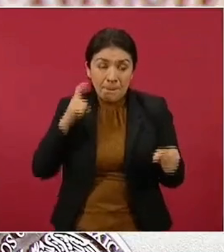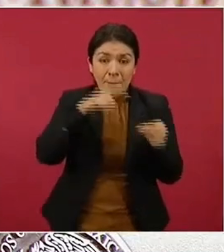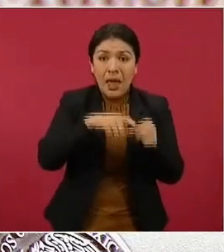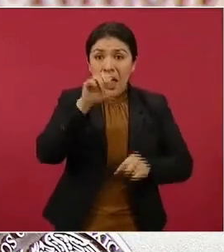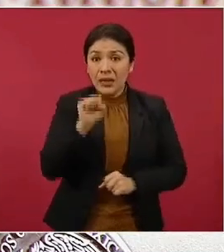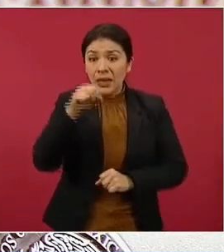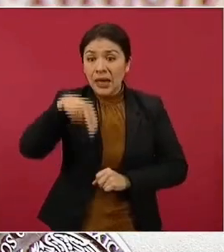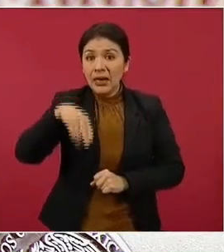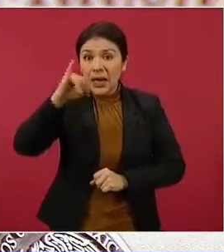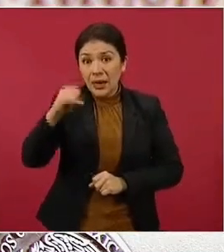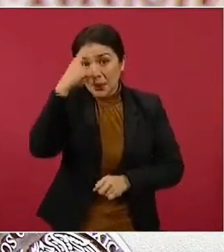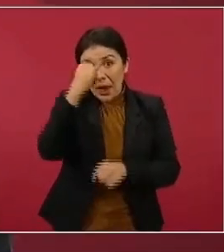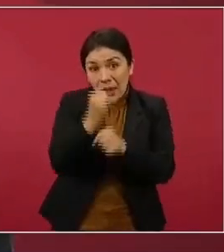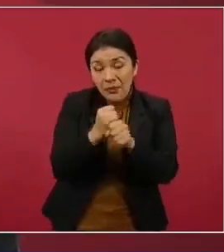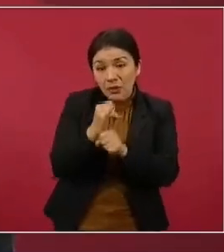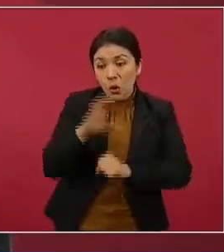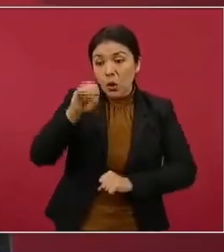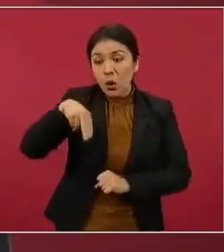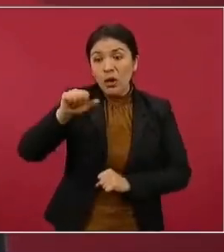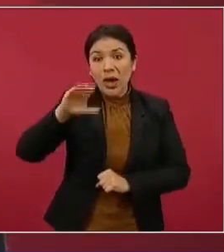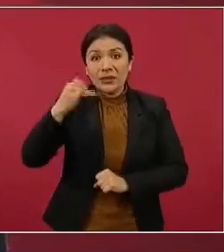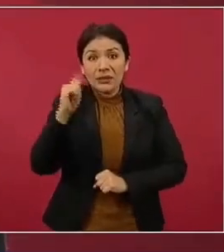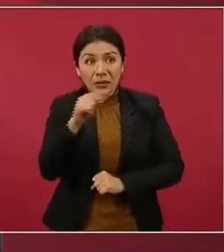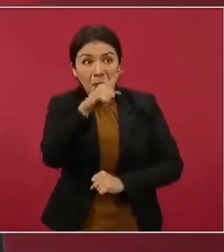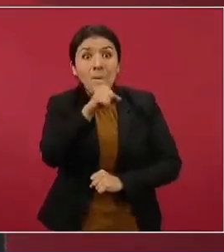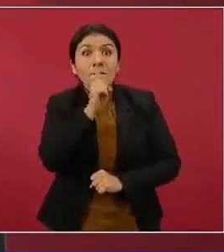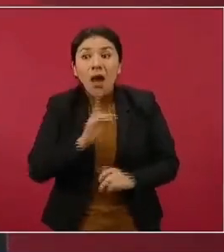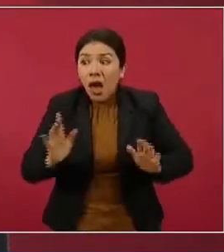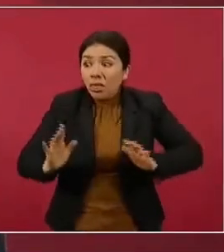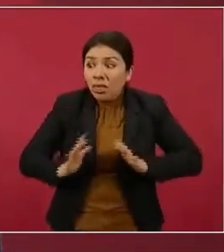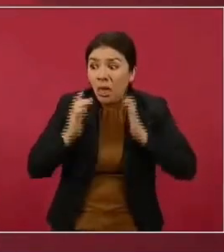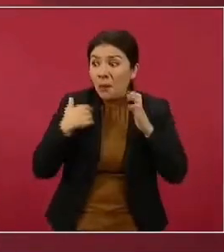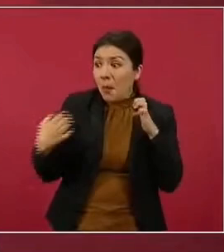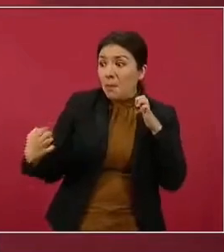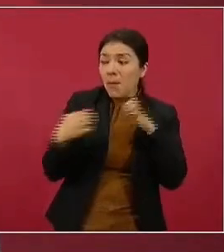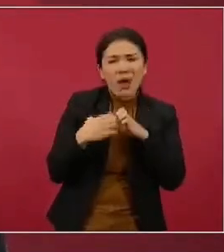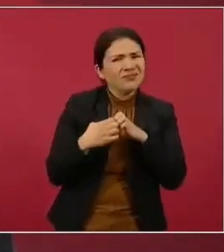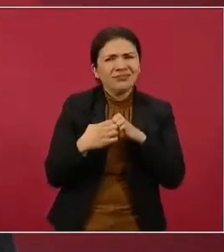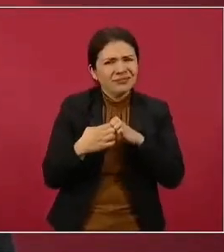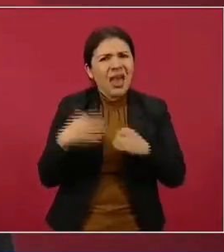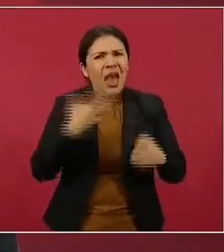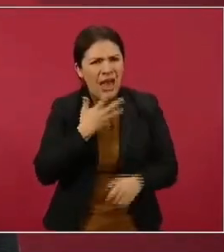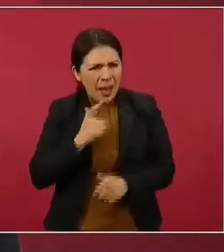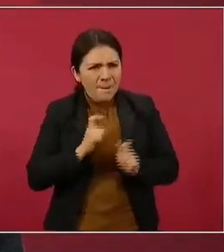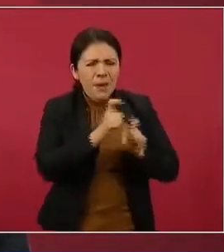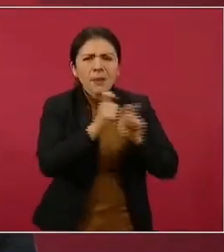Investigadores del Conacyt, no se dejen engañar, sus becas están aseguradas.